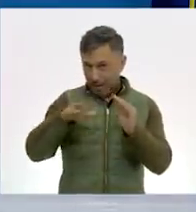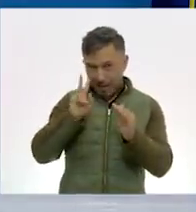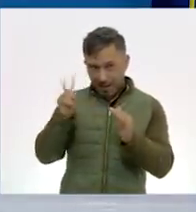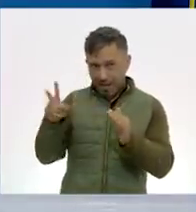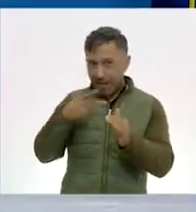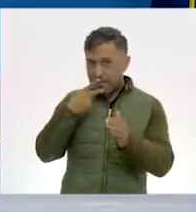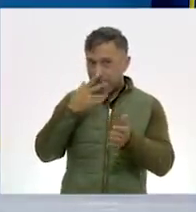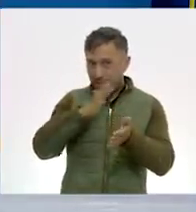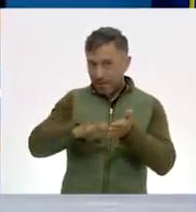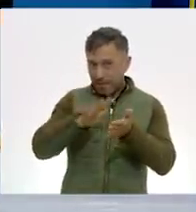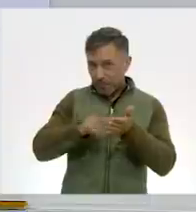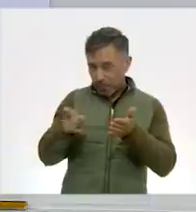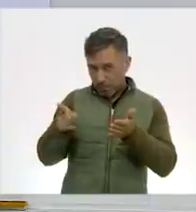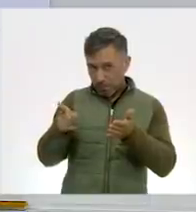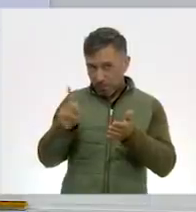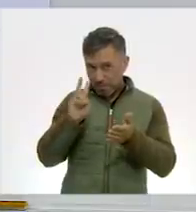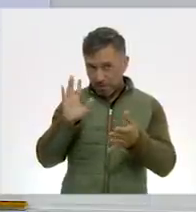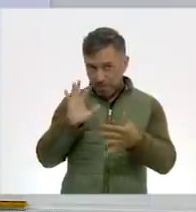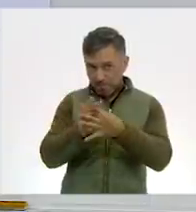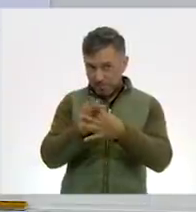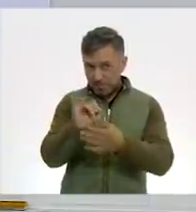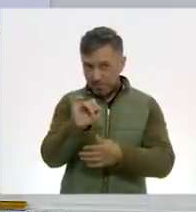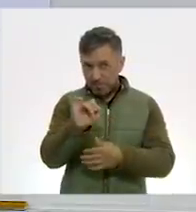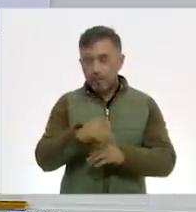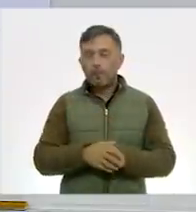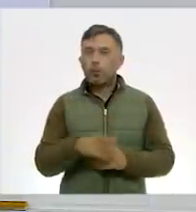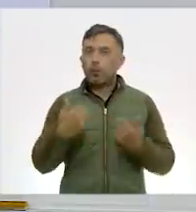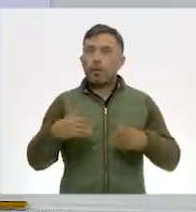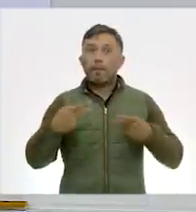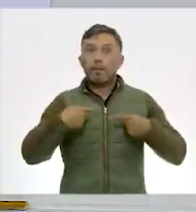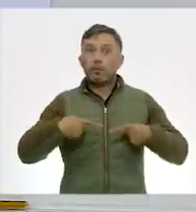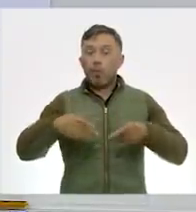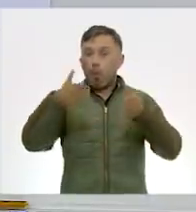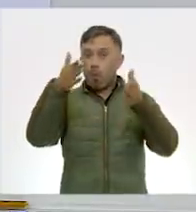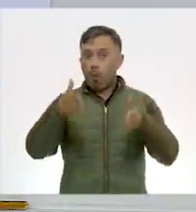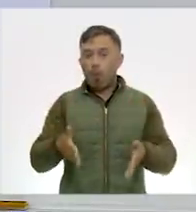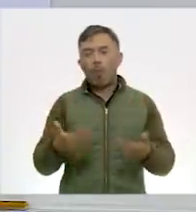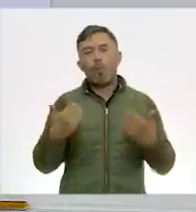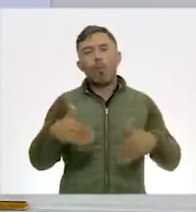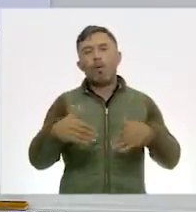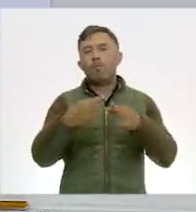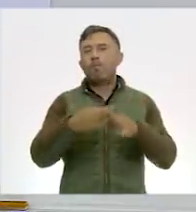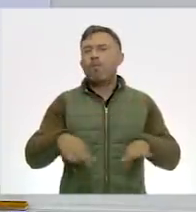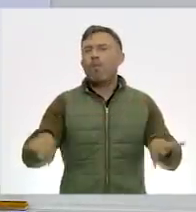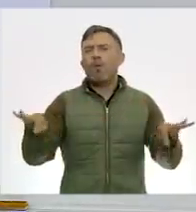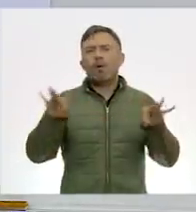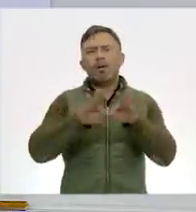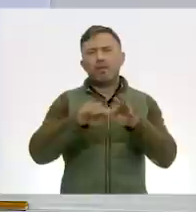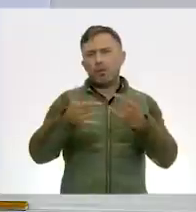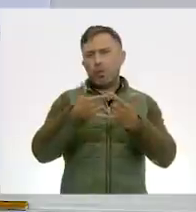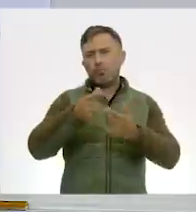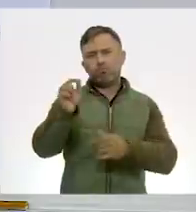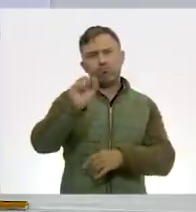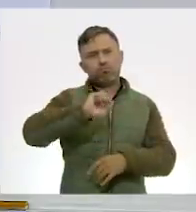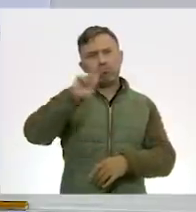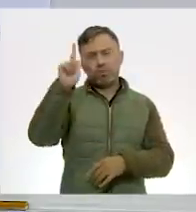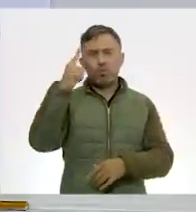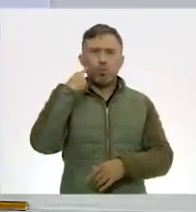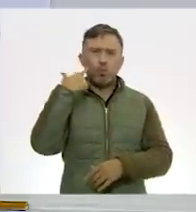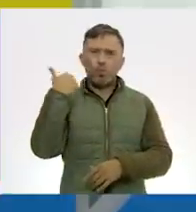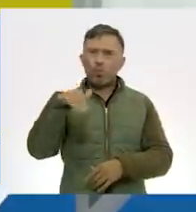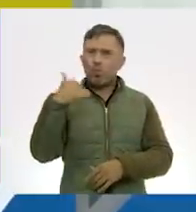hacer María. Así es. Sí, es un personaje muy importante de nuestra historia y estos datos los tenemos